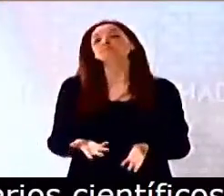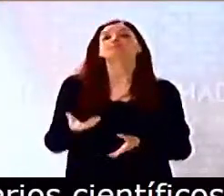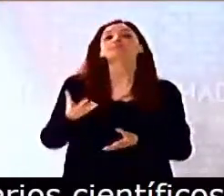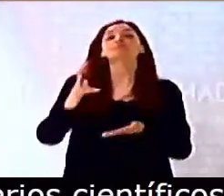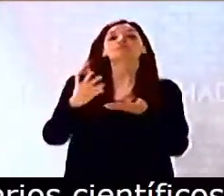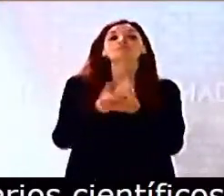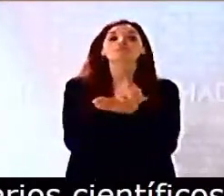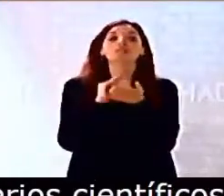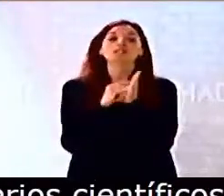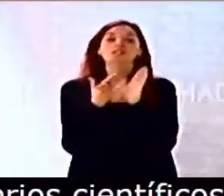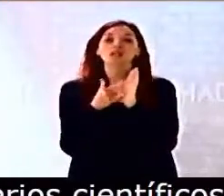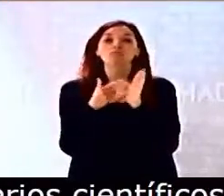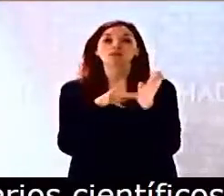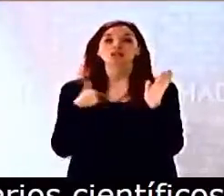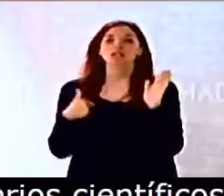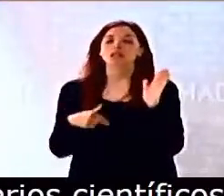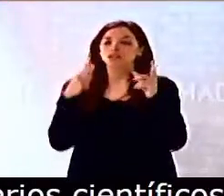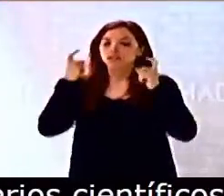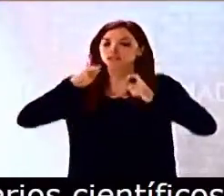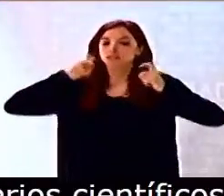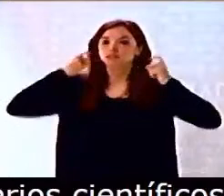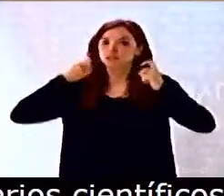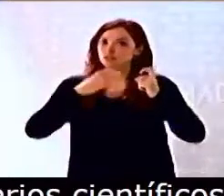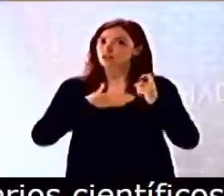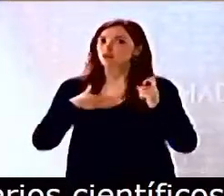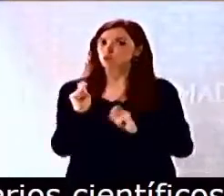sistema sanitario volcado en que esto salga bien,